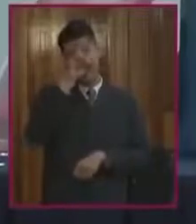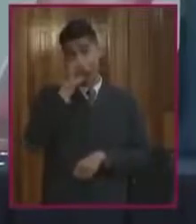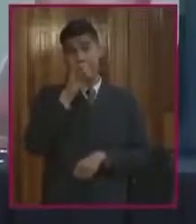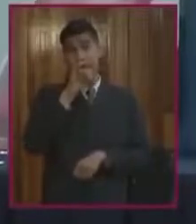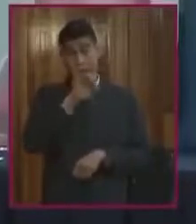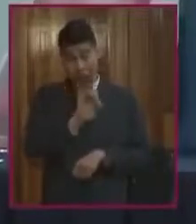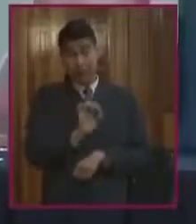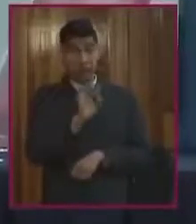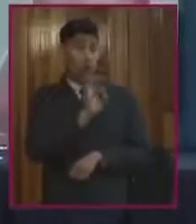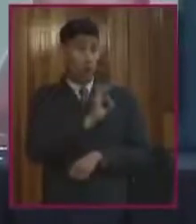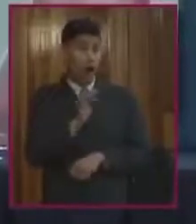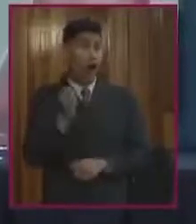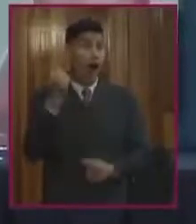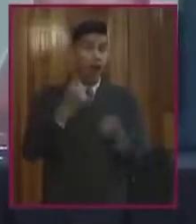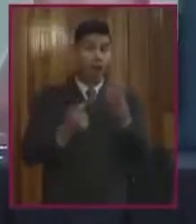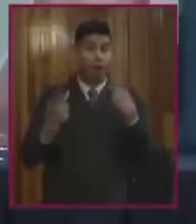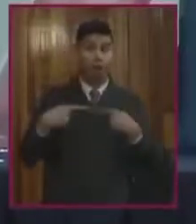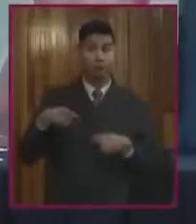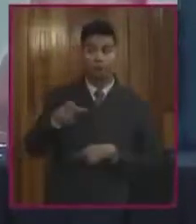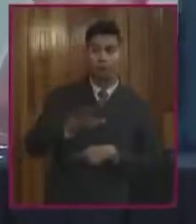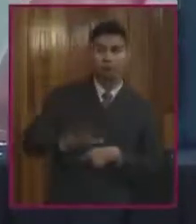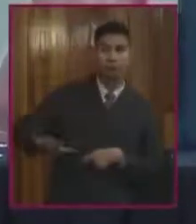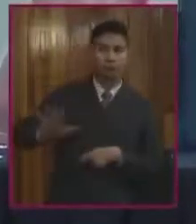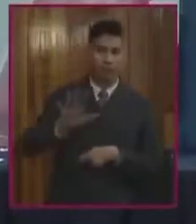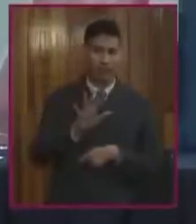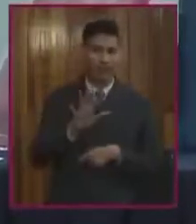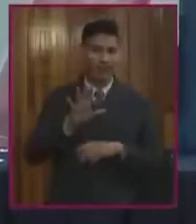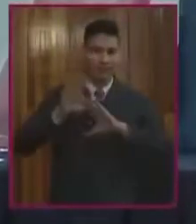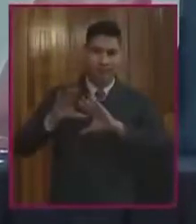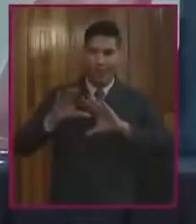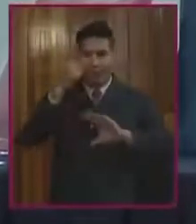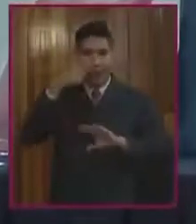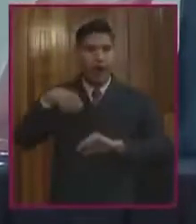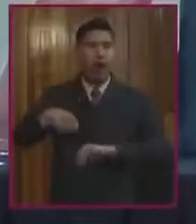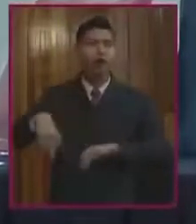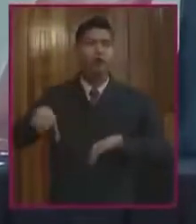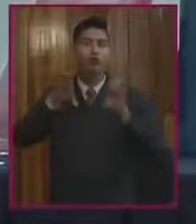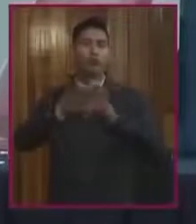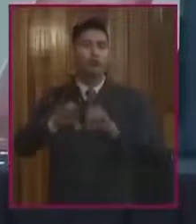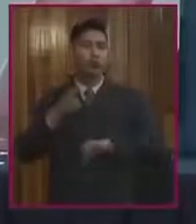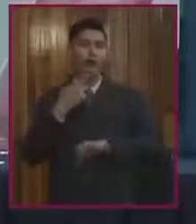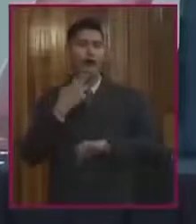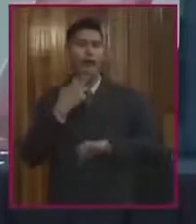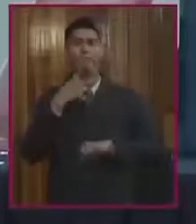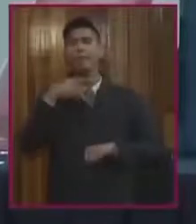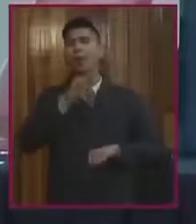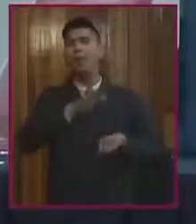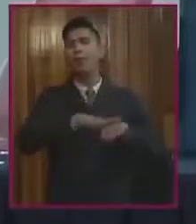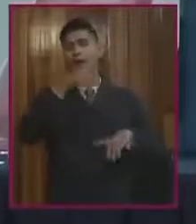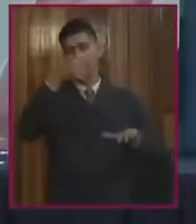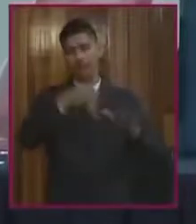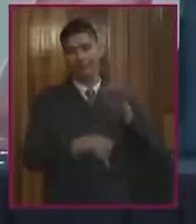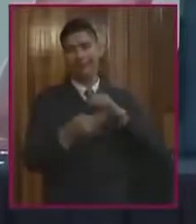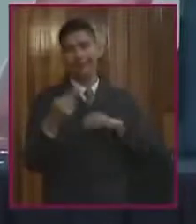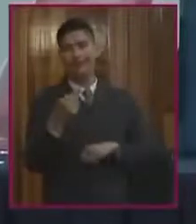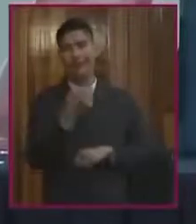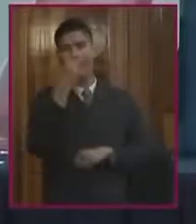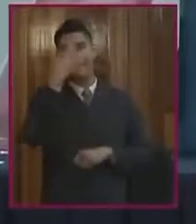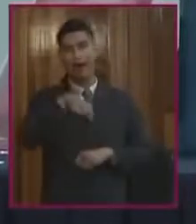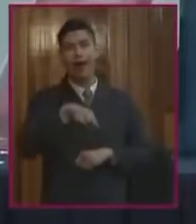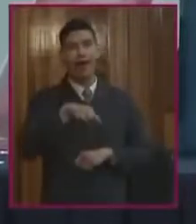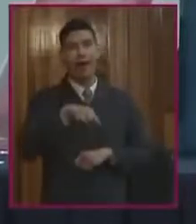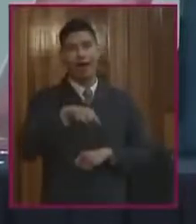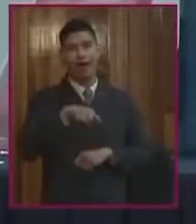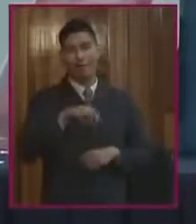acceso o de enseñar programas de ofimática y tiene que proporcionar una lectura crítica de la realidad, una lectura comprometida con